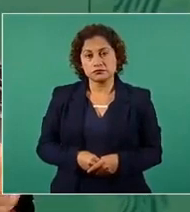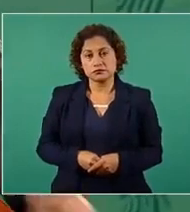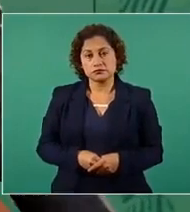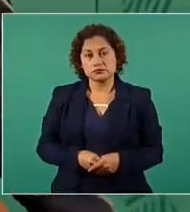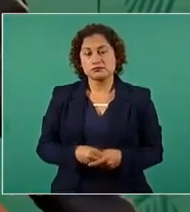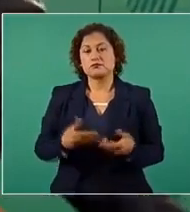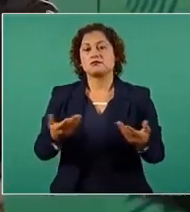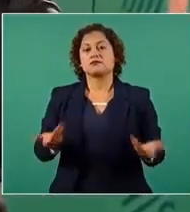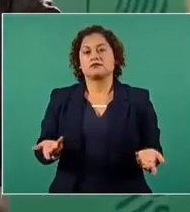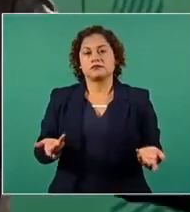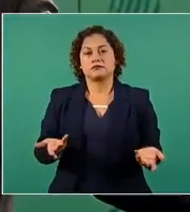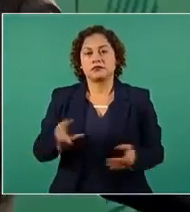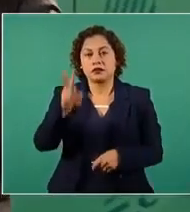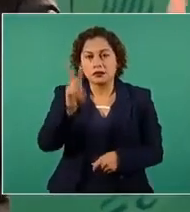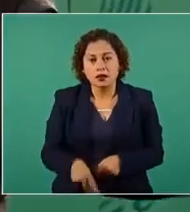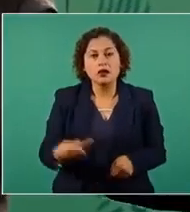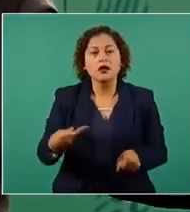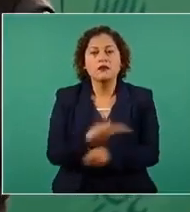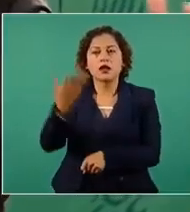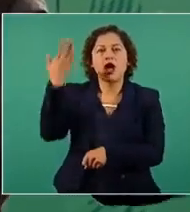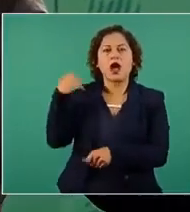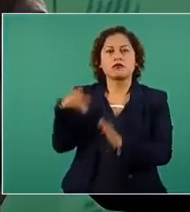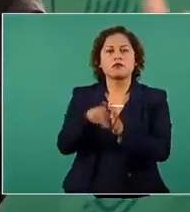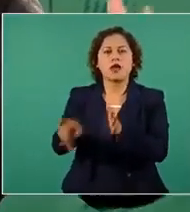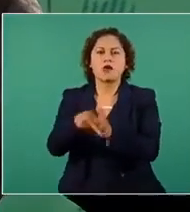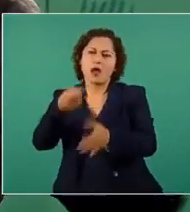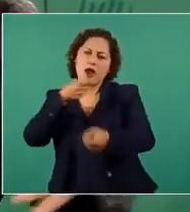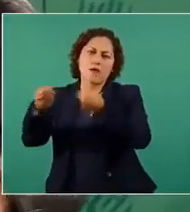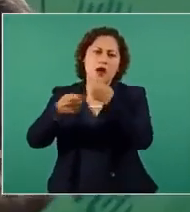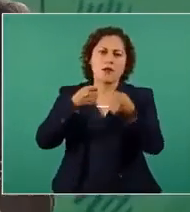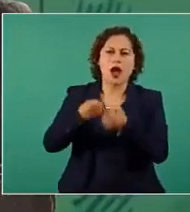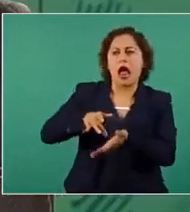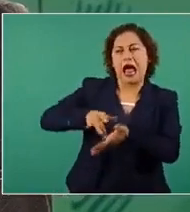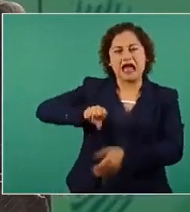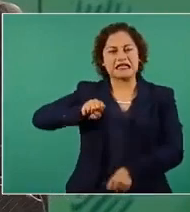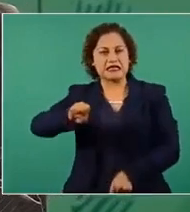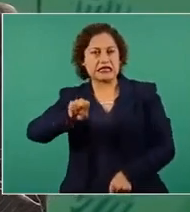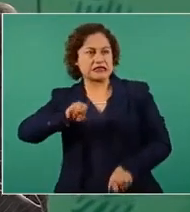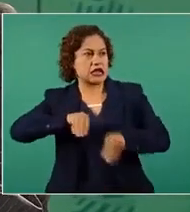Y todos los medios de información apoyando la llamada reforma energética.